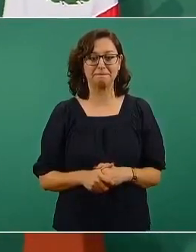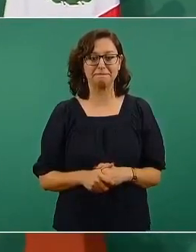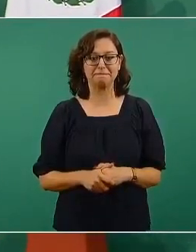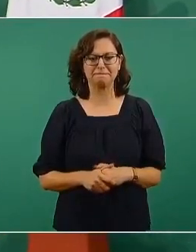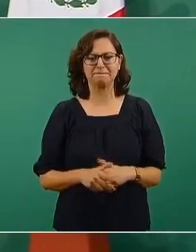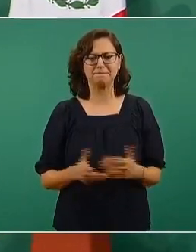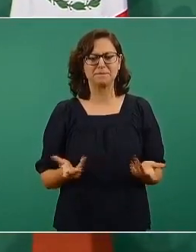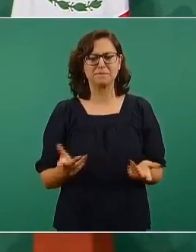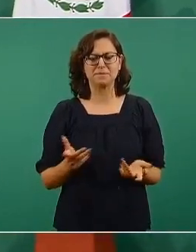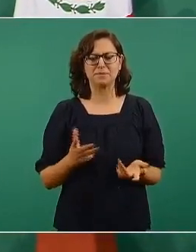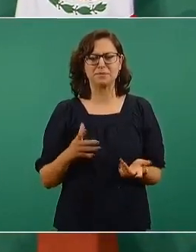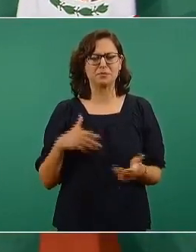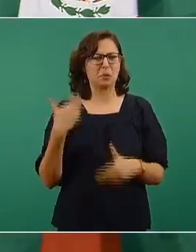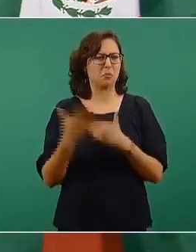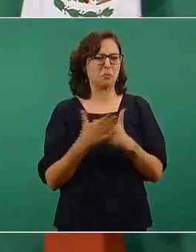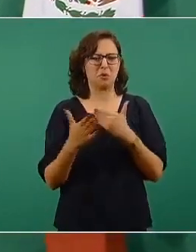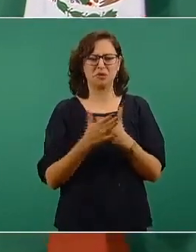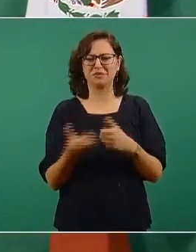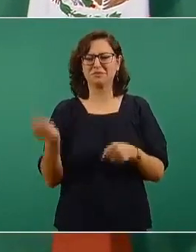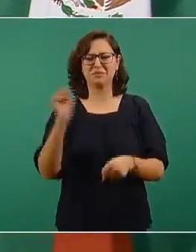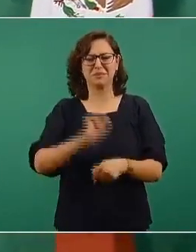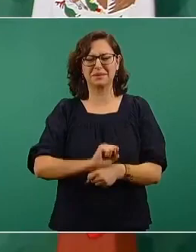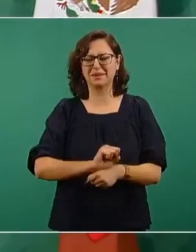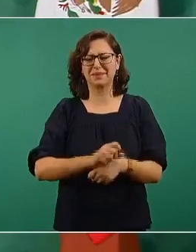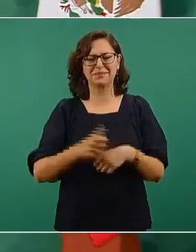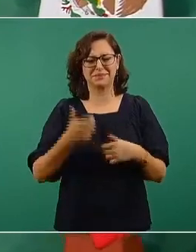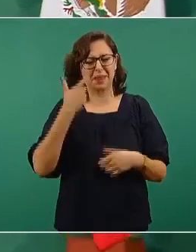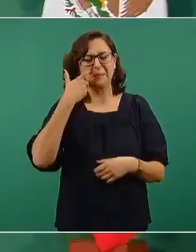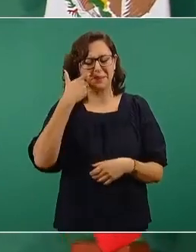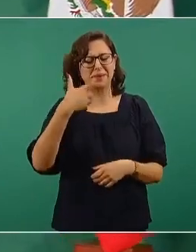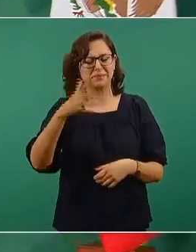La semana que viene o ya